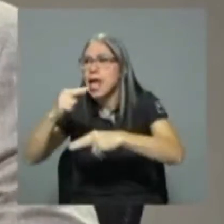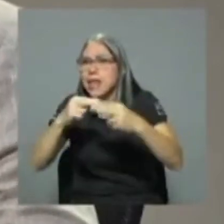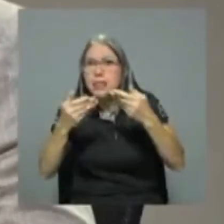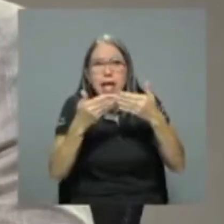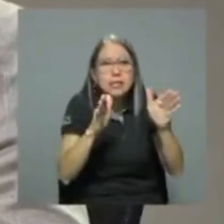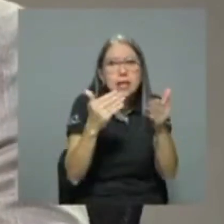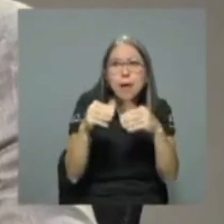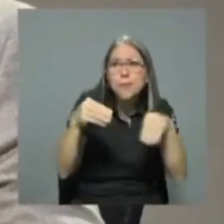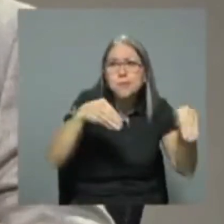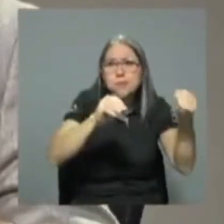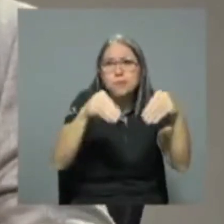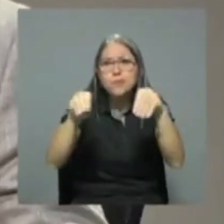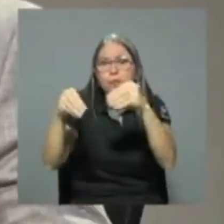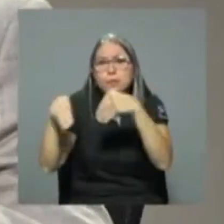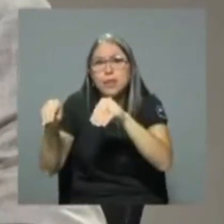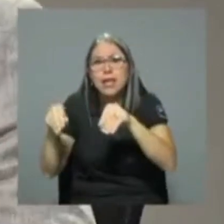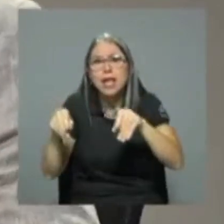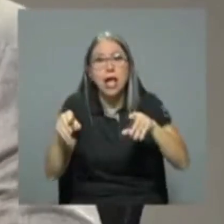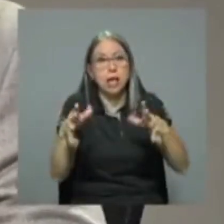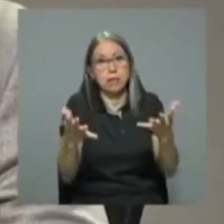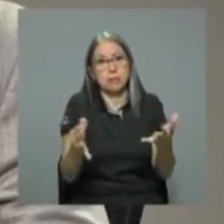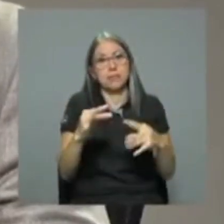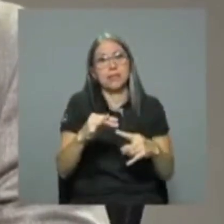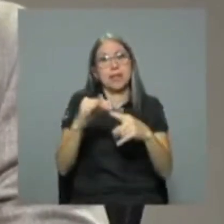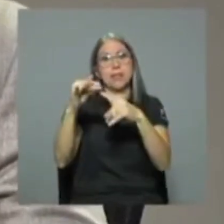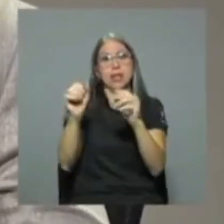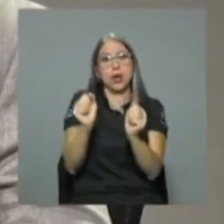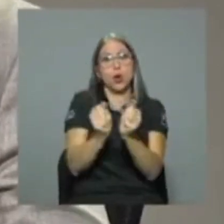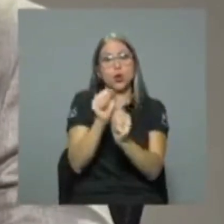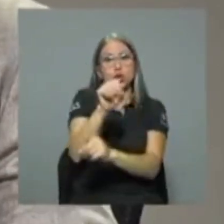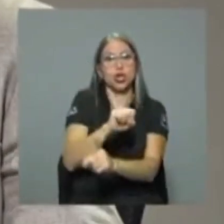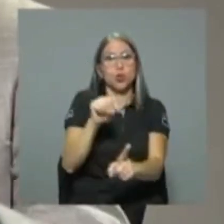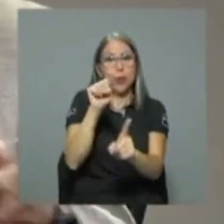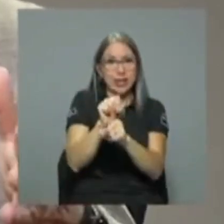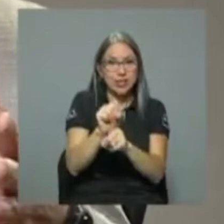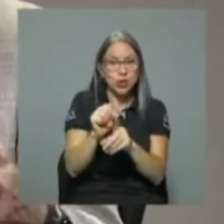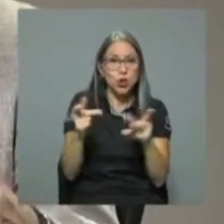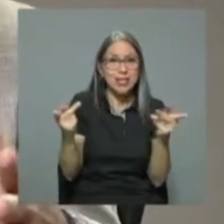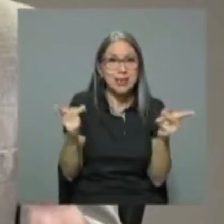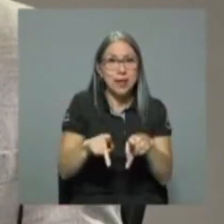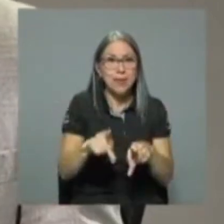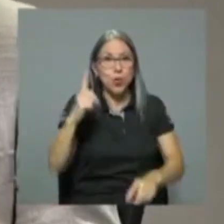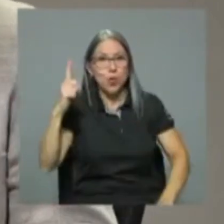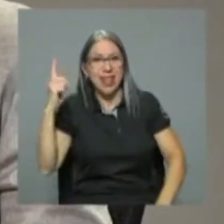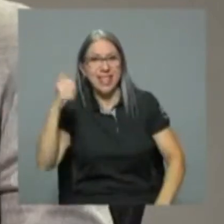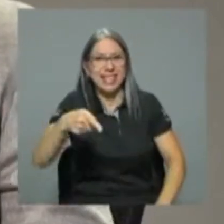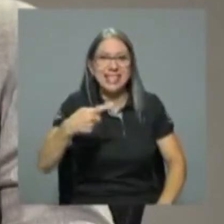donde nuevamente en países, y es el caso de Costa Rica, había una directriz que decía el